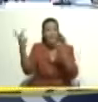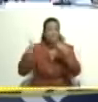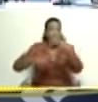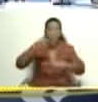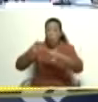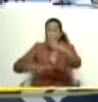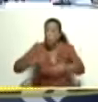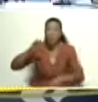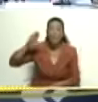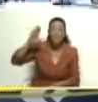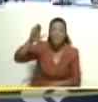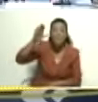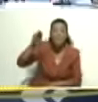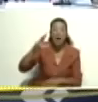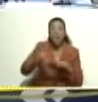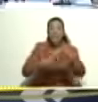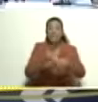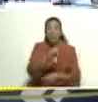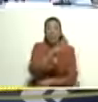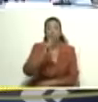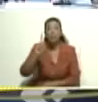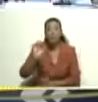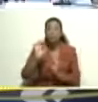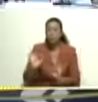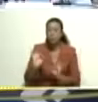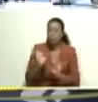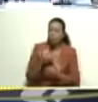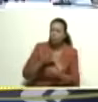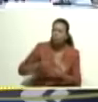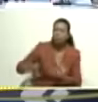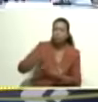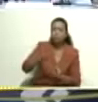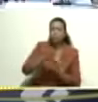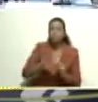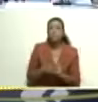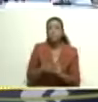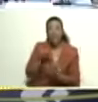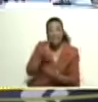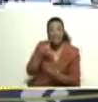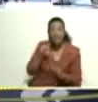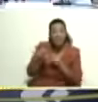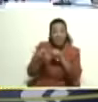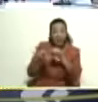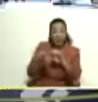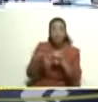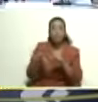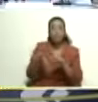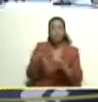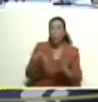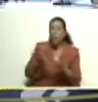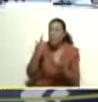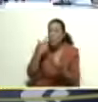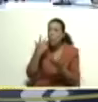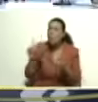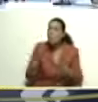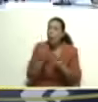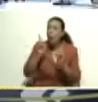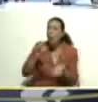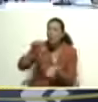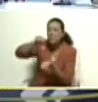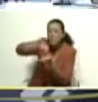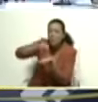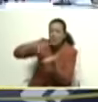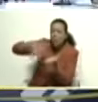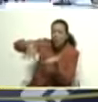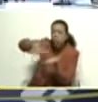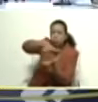pensar en el futuro del siglo XXI venezolano. Este es el epicentro de lo